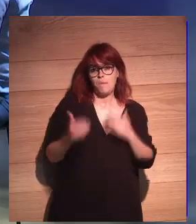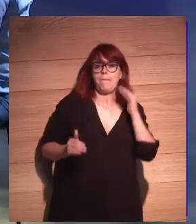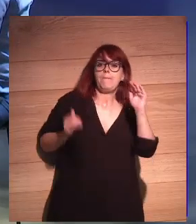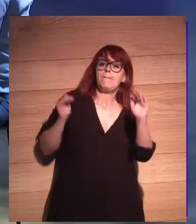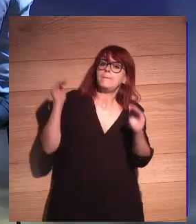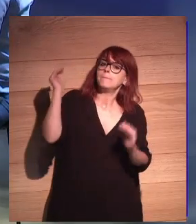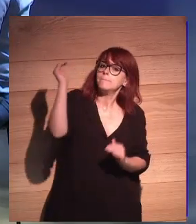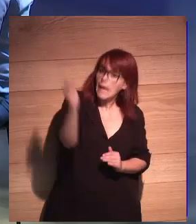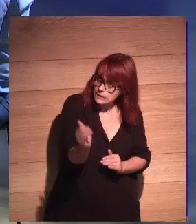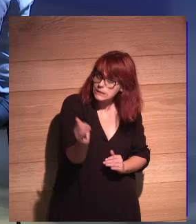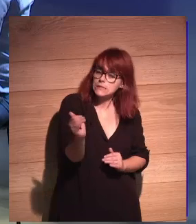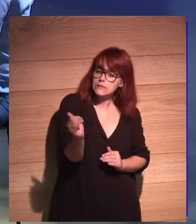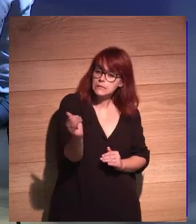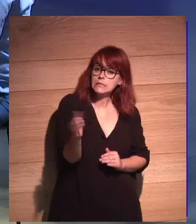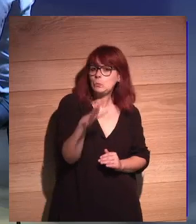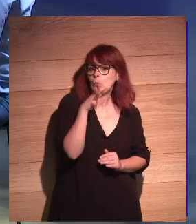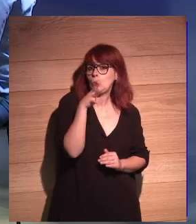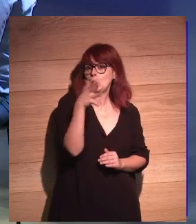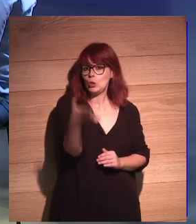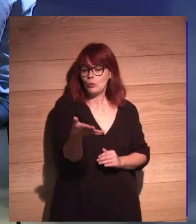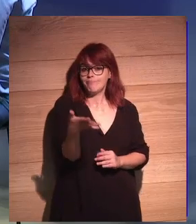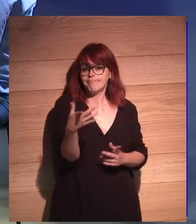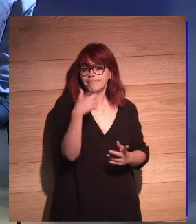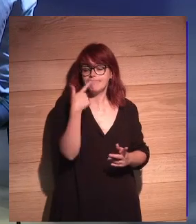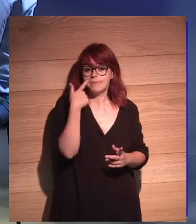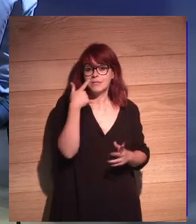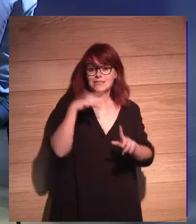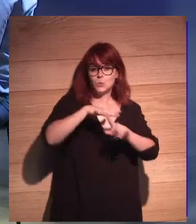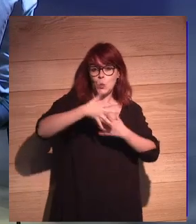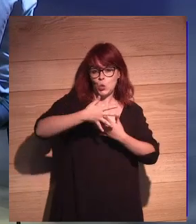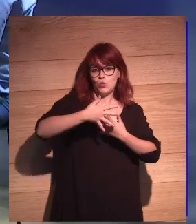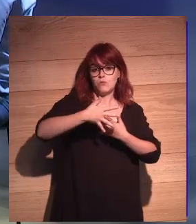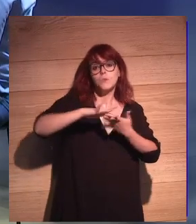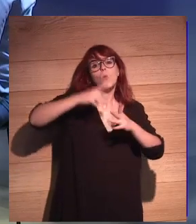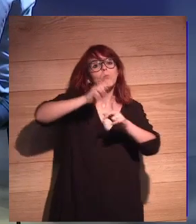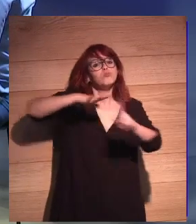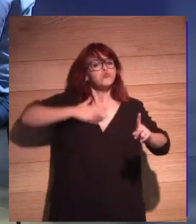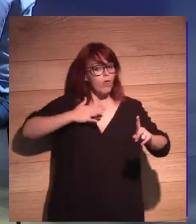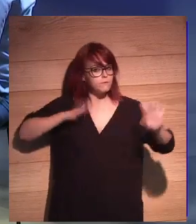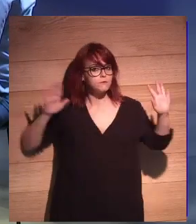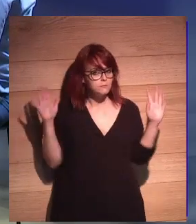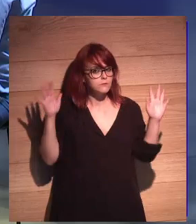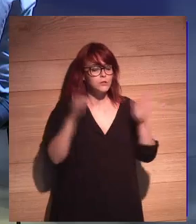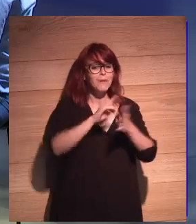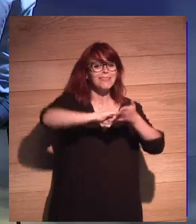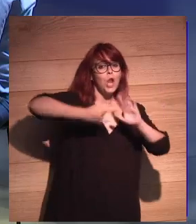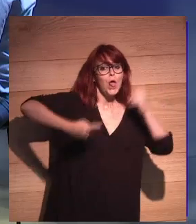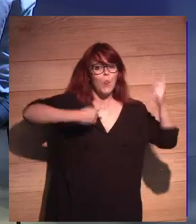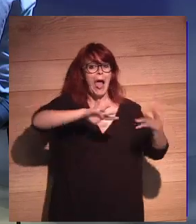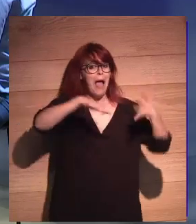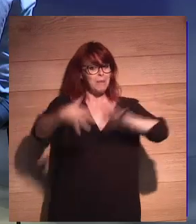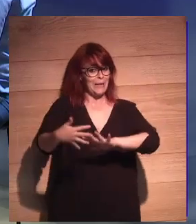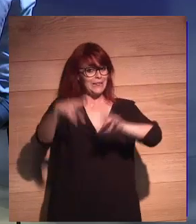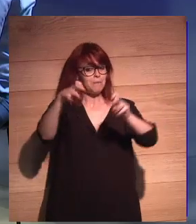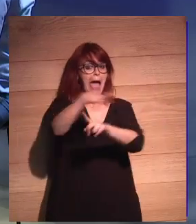Claro. Porque realmente, tal como se está aplicando desde mi punto de vista ciertas tecnologías en